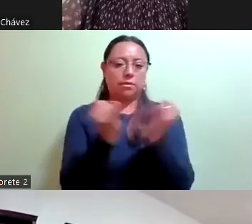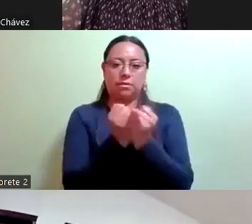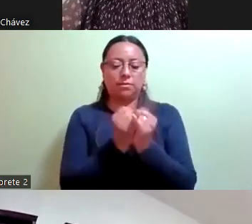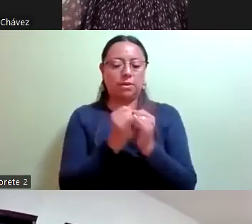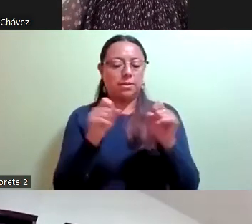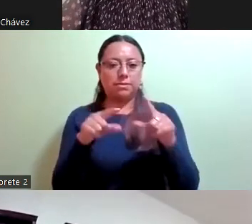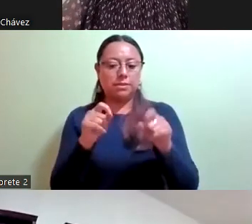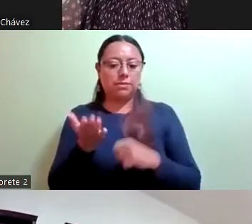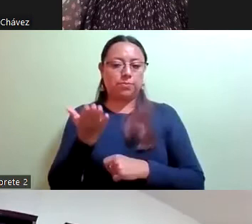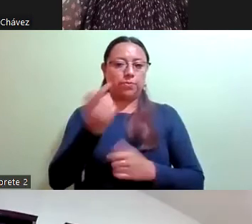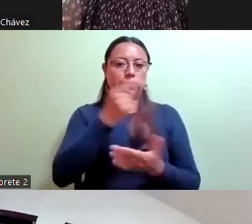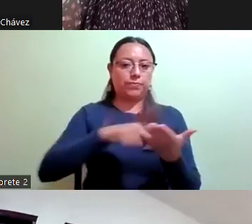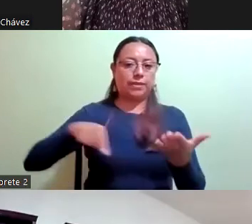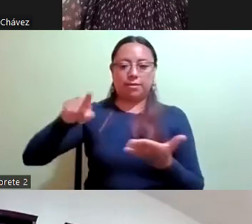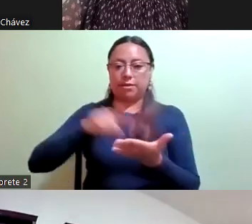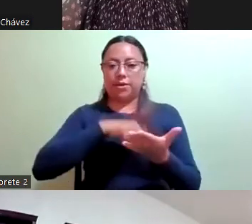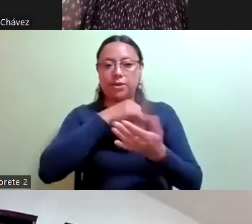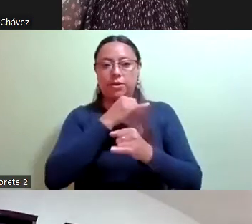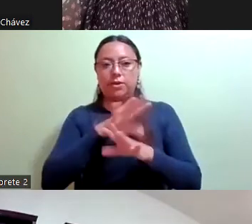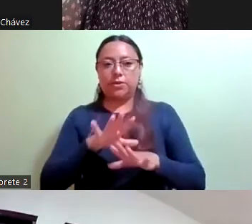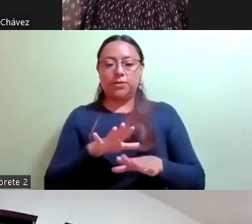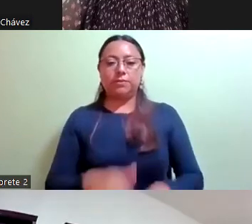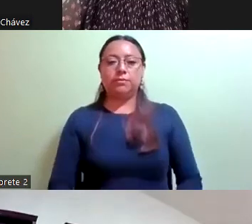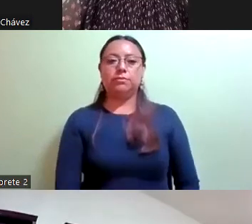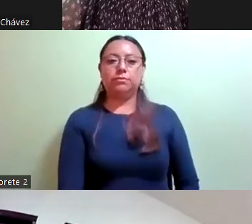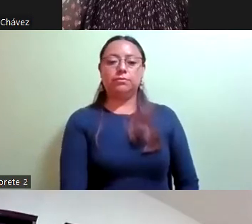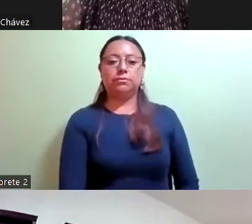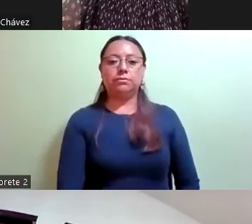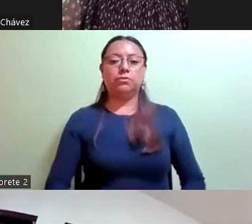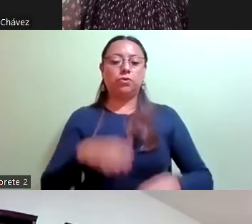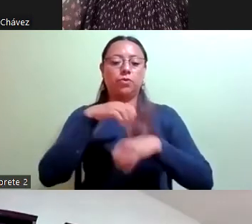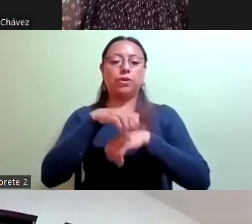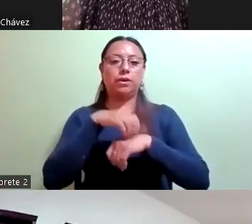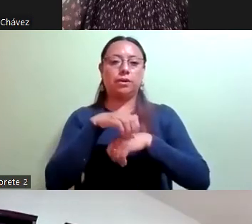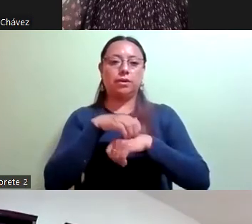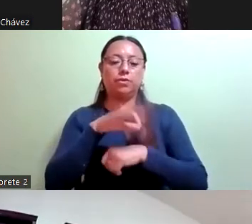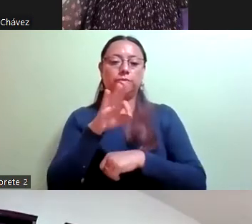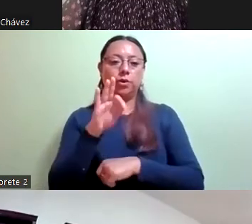solicitud de cancelación de datos personales con el número de folio